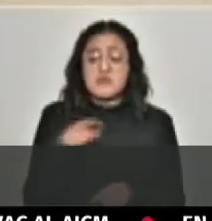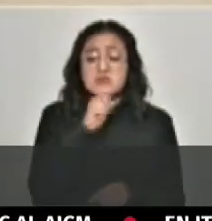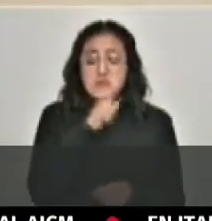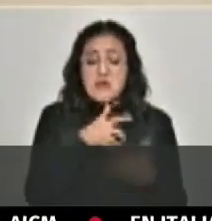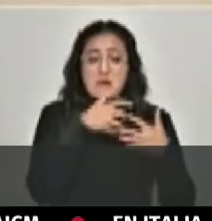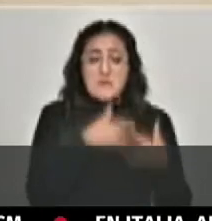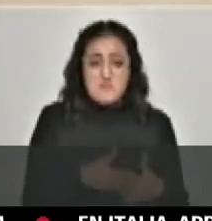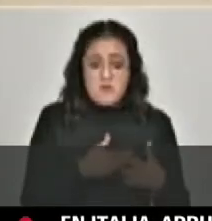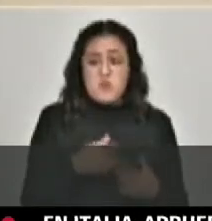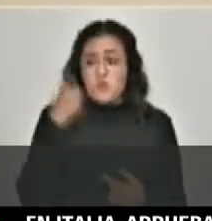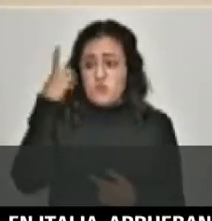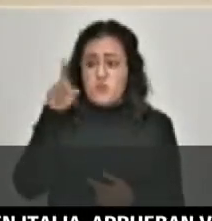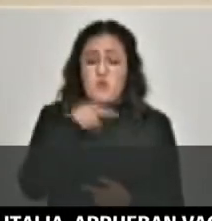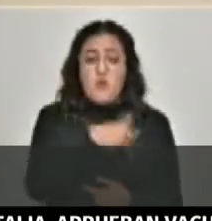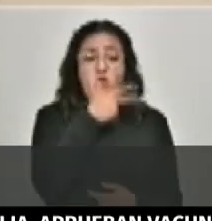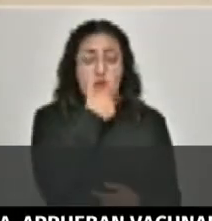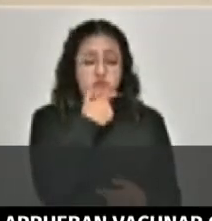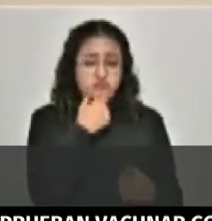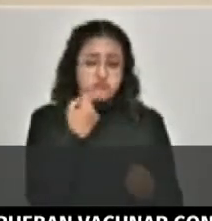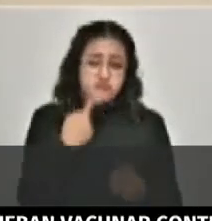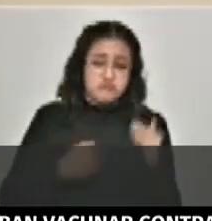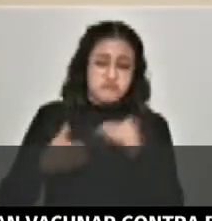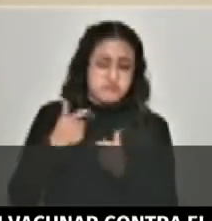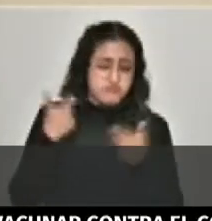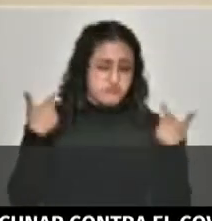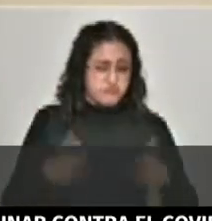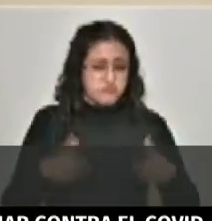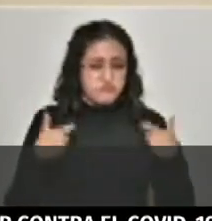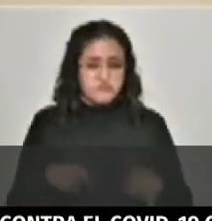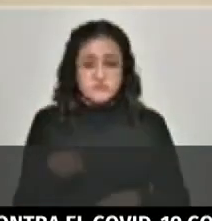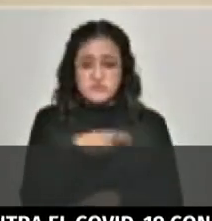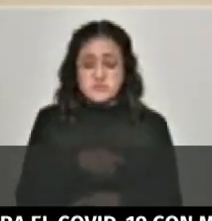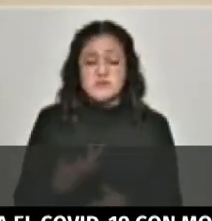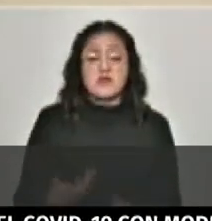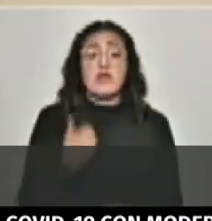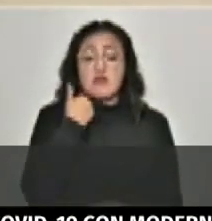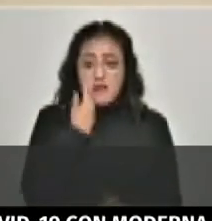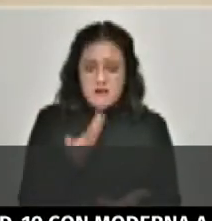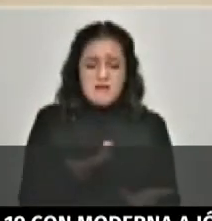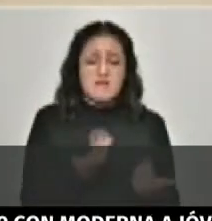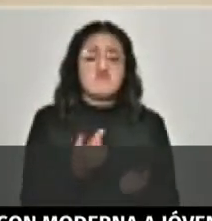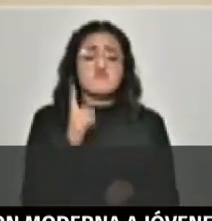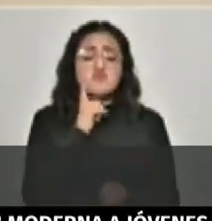empresarios, hombres del poder que se dedicaban a eso,